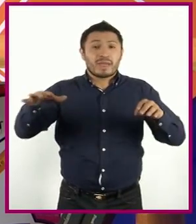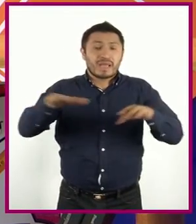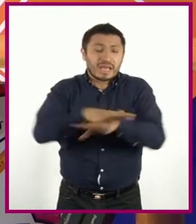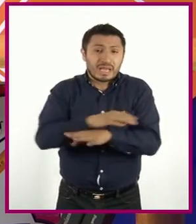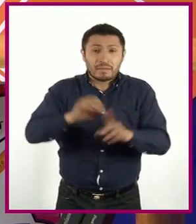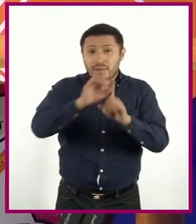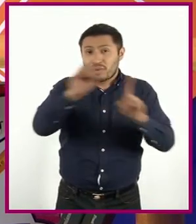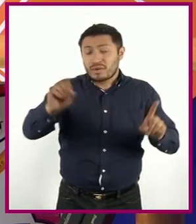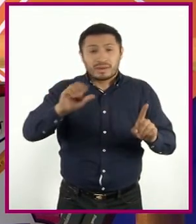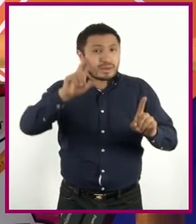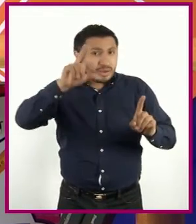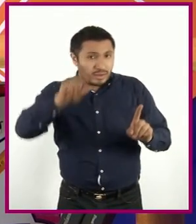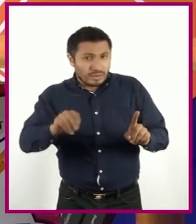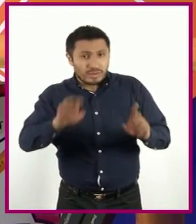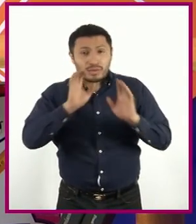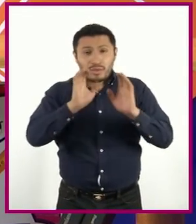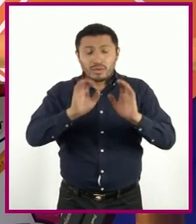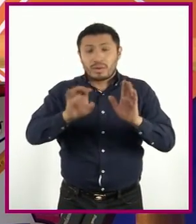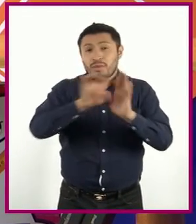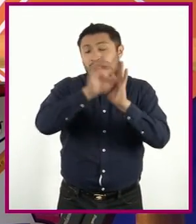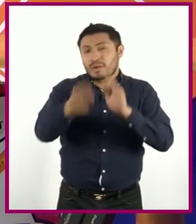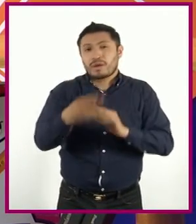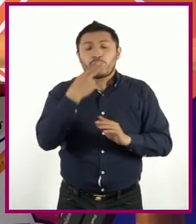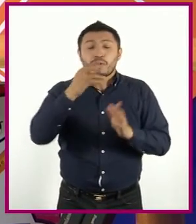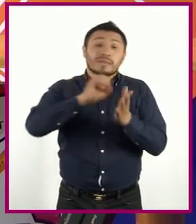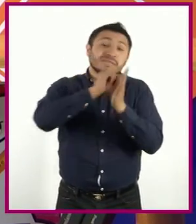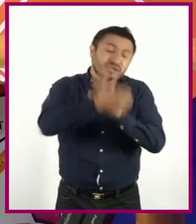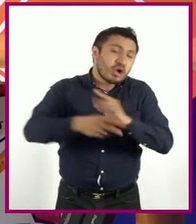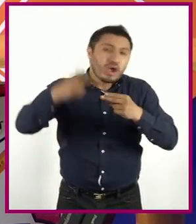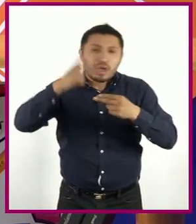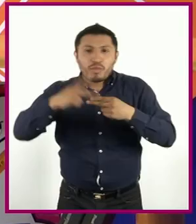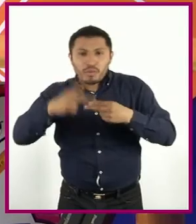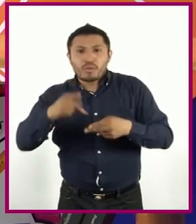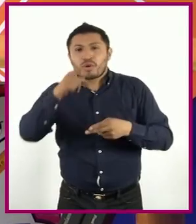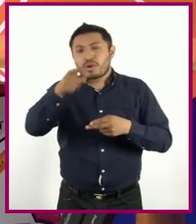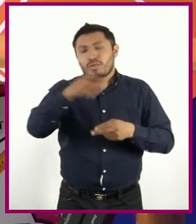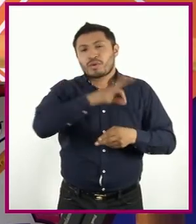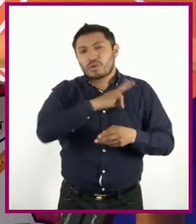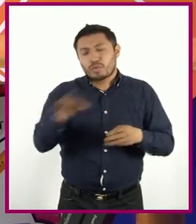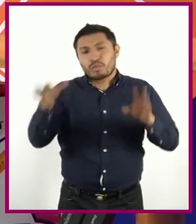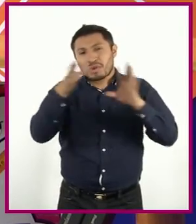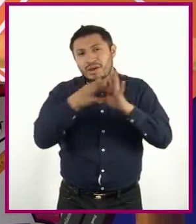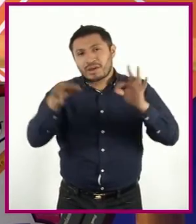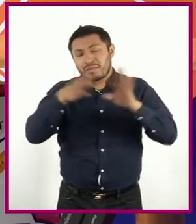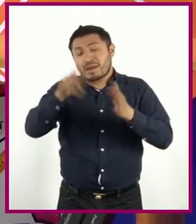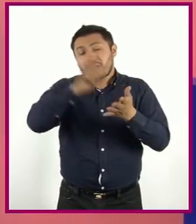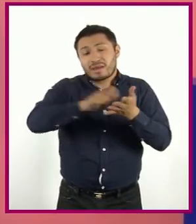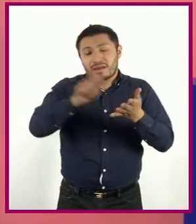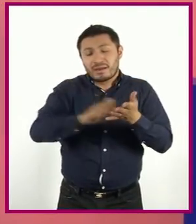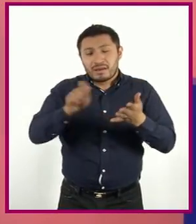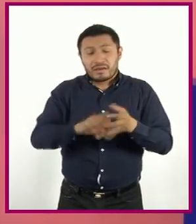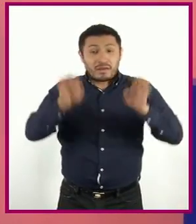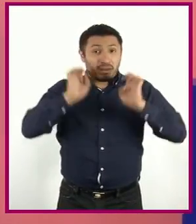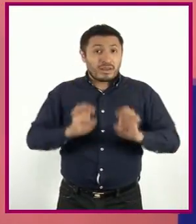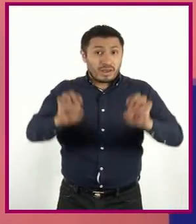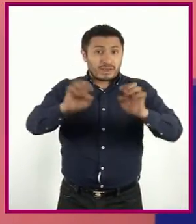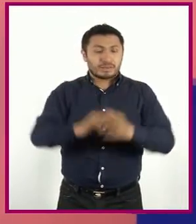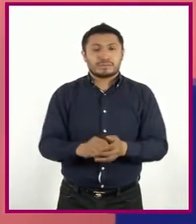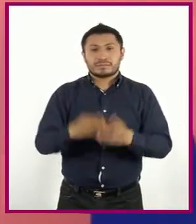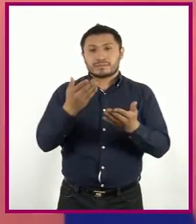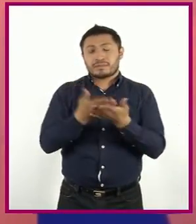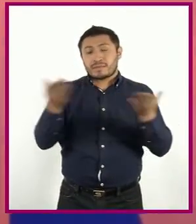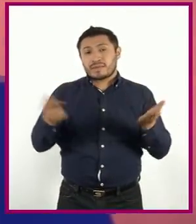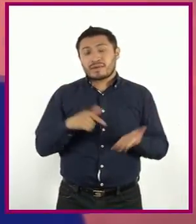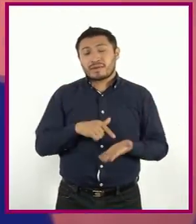oración, como los sinónimos o los pronombres, que nos permiten una escritura fluida. Les proponemos el reto